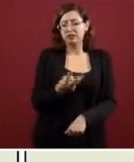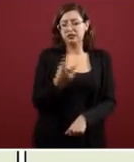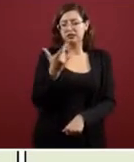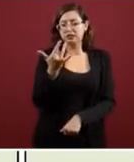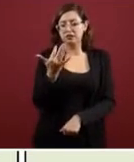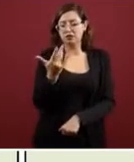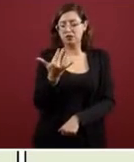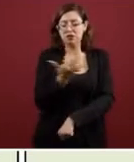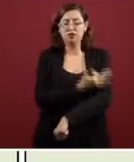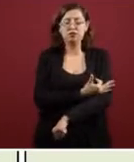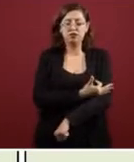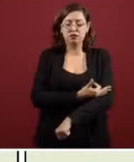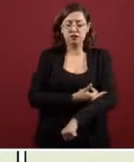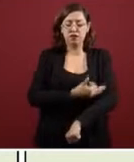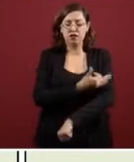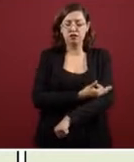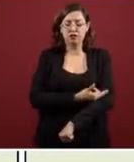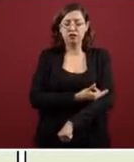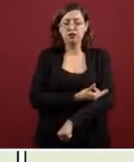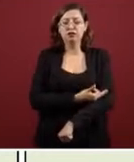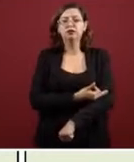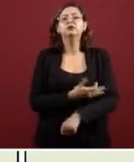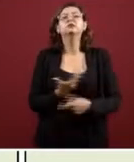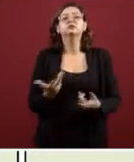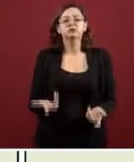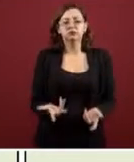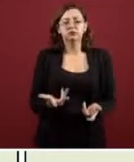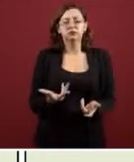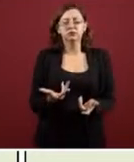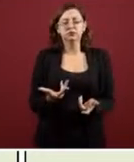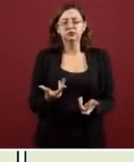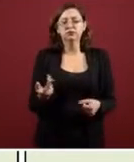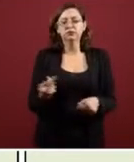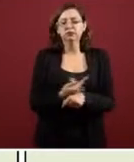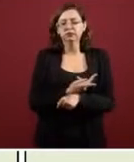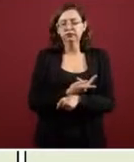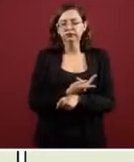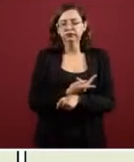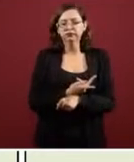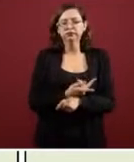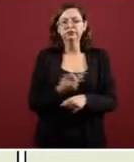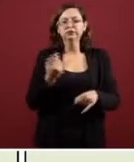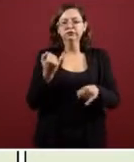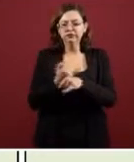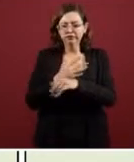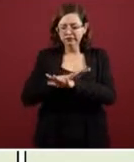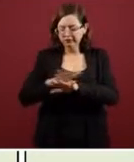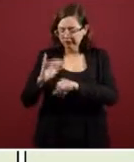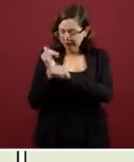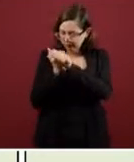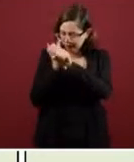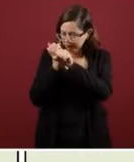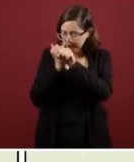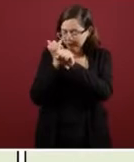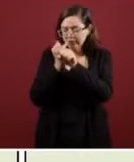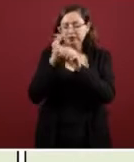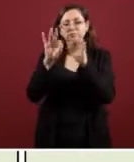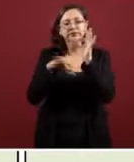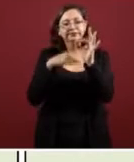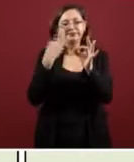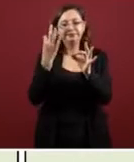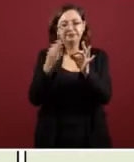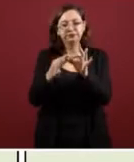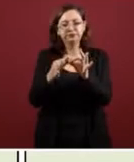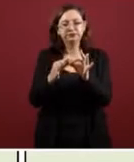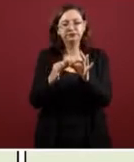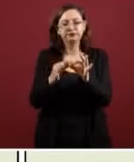minutos después, se concluye la presentación del informe de investigación y se espera el